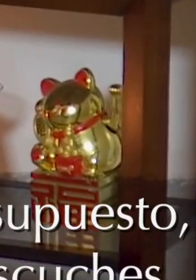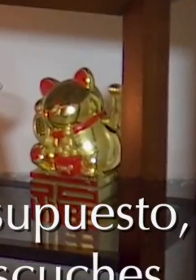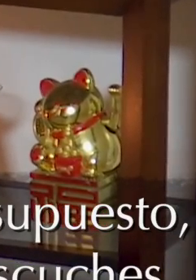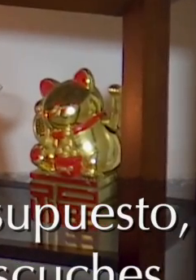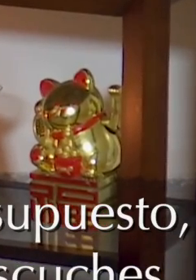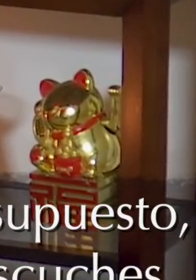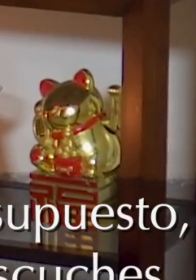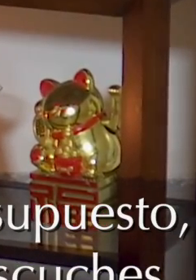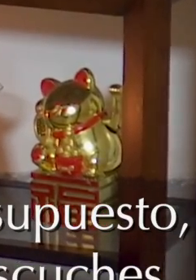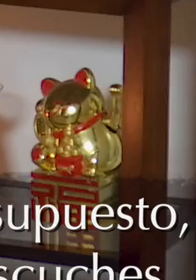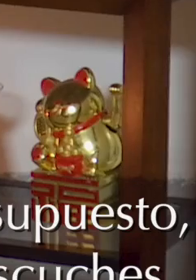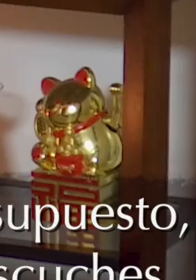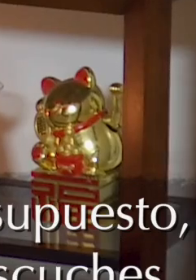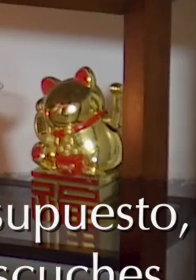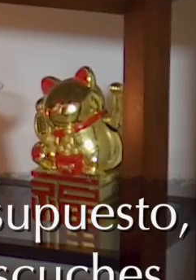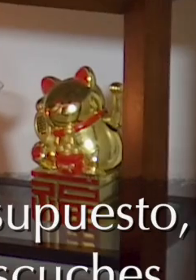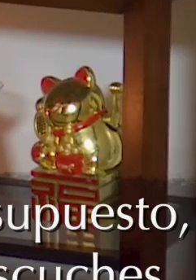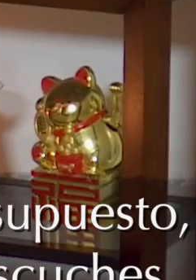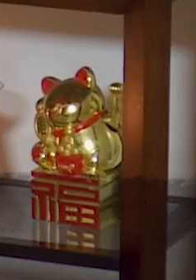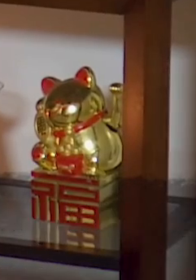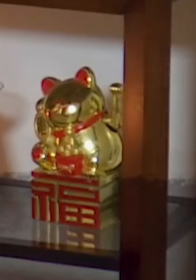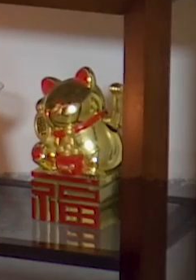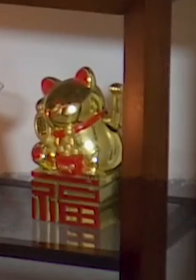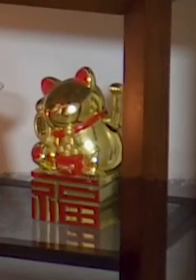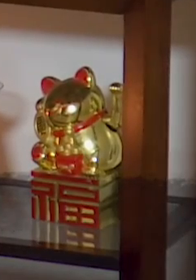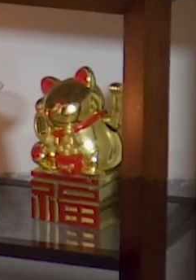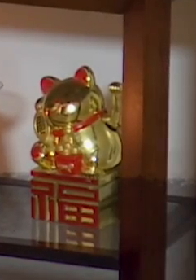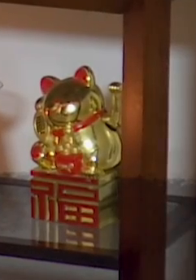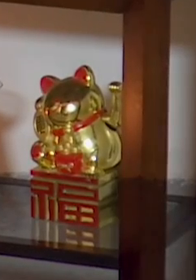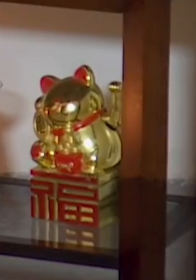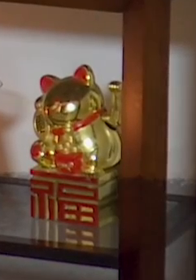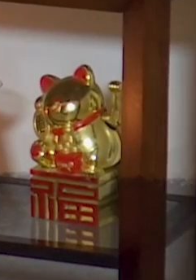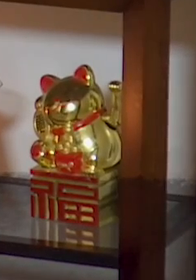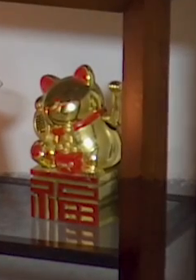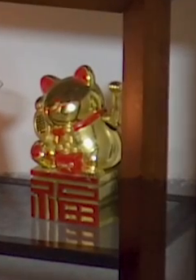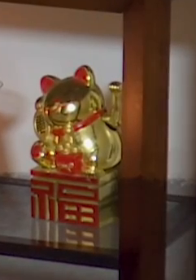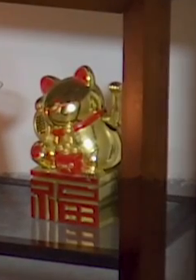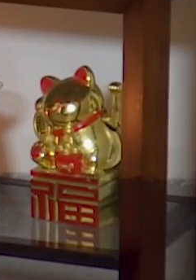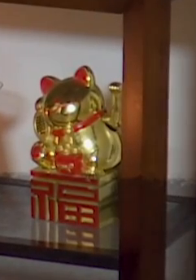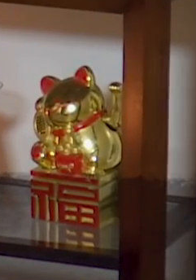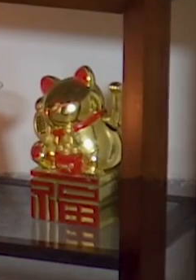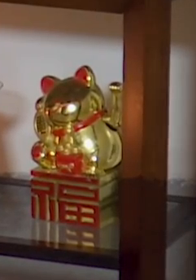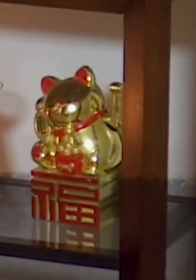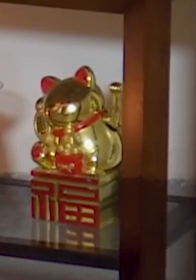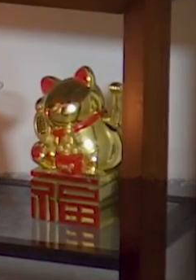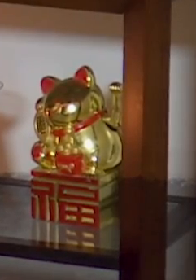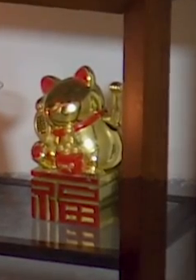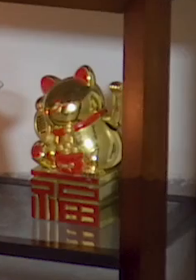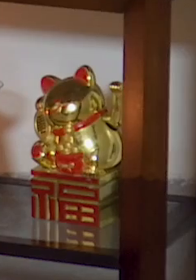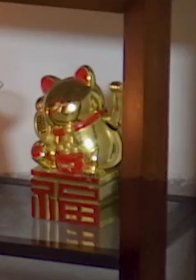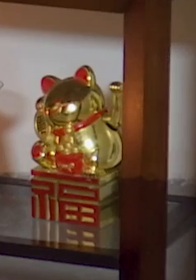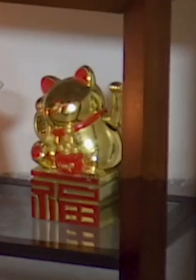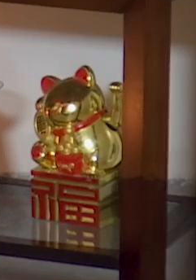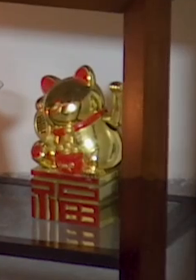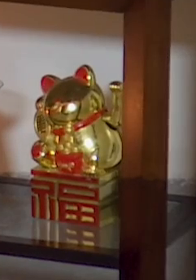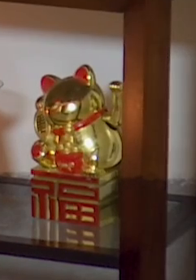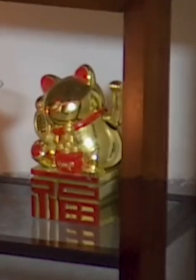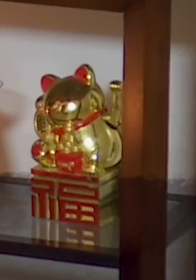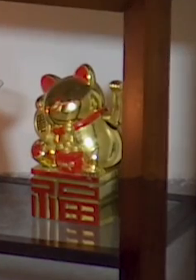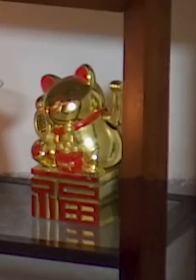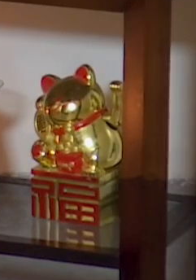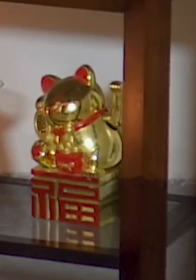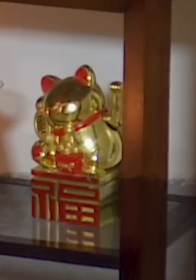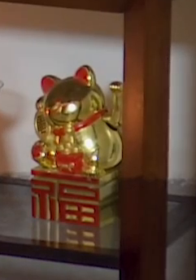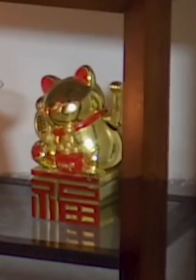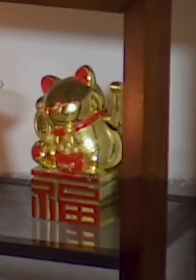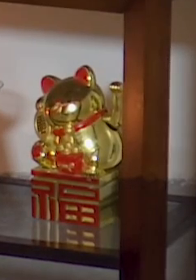favor apoyes y escuches cuando un niño, una niña se acerque a ti para pedirte